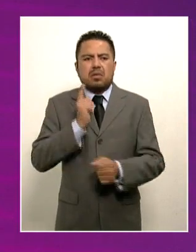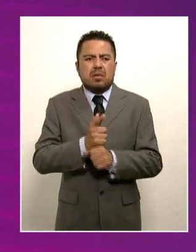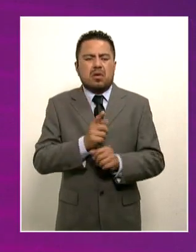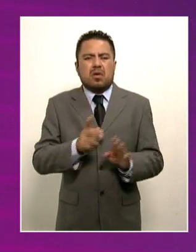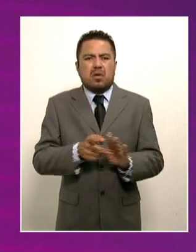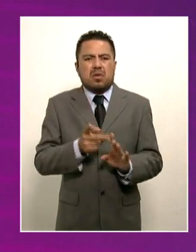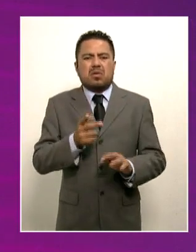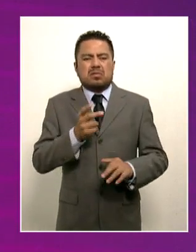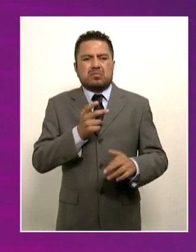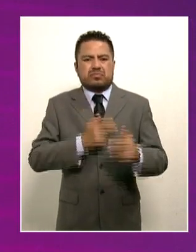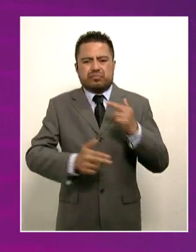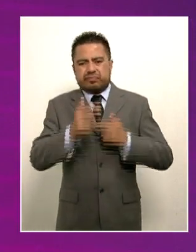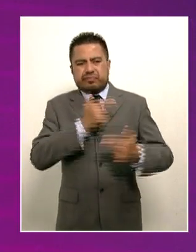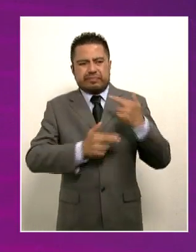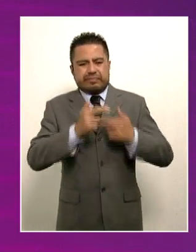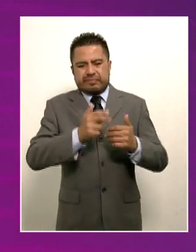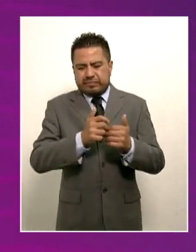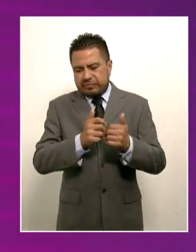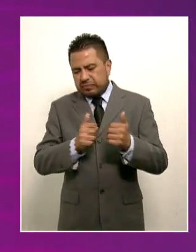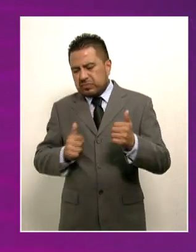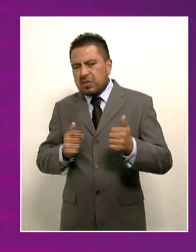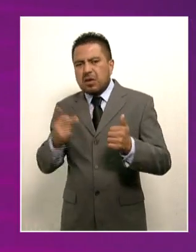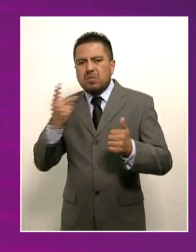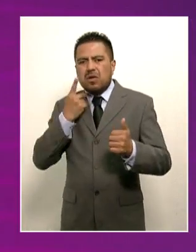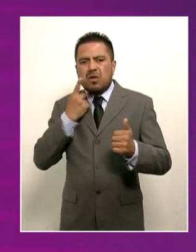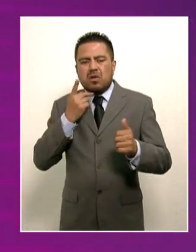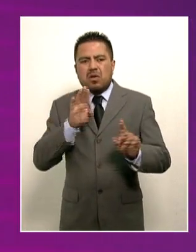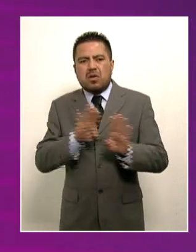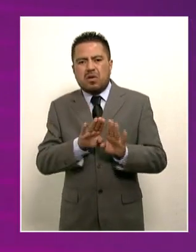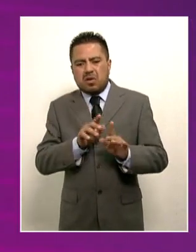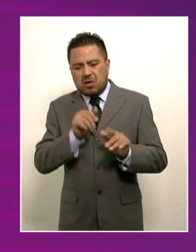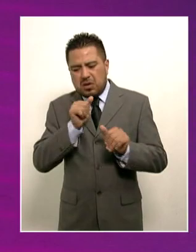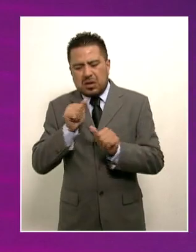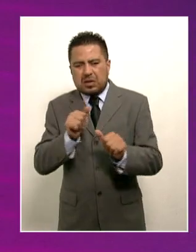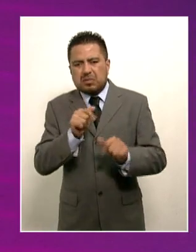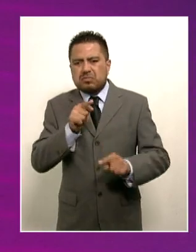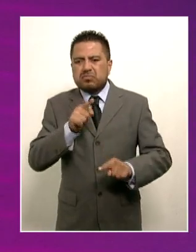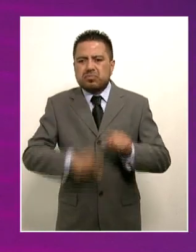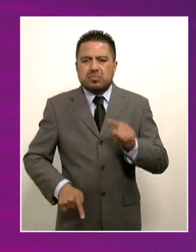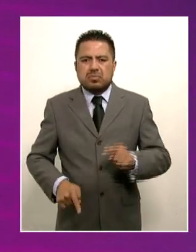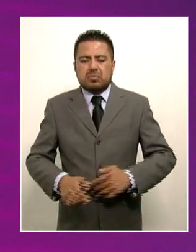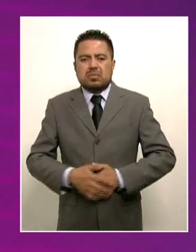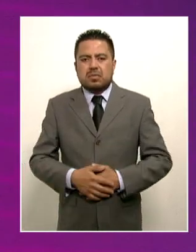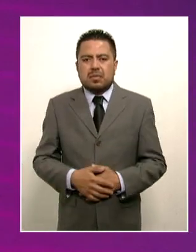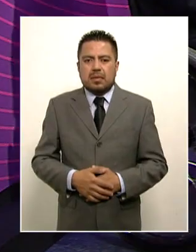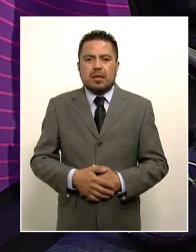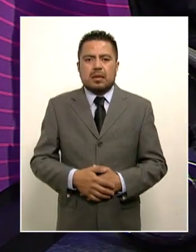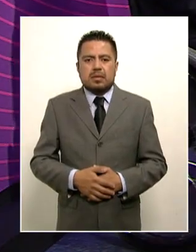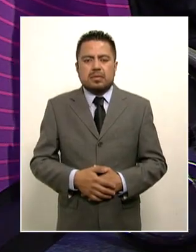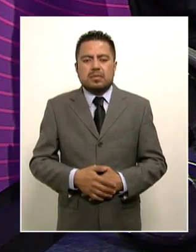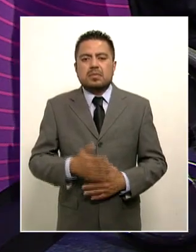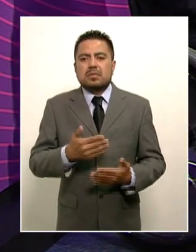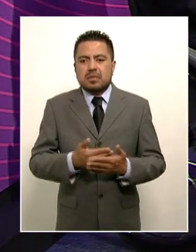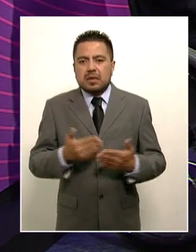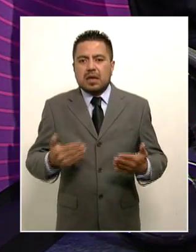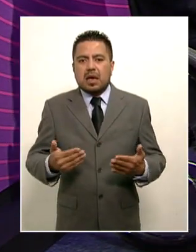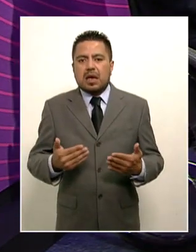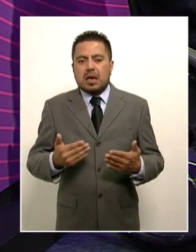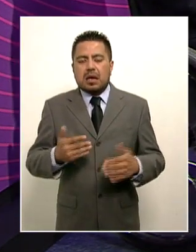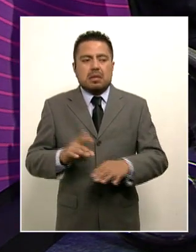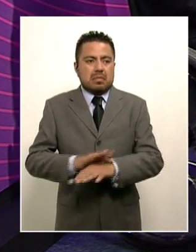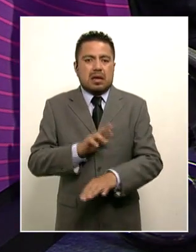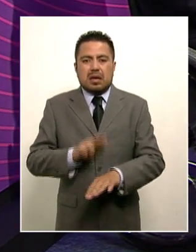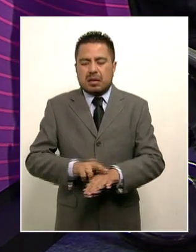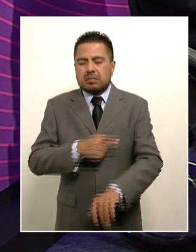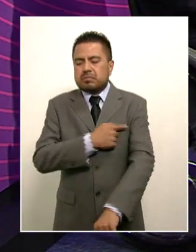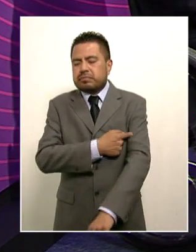regresión, ¿no? A una política más bien de corte asistencialista. Pues tenemos un gran